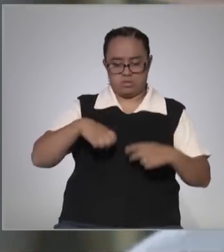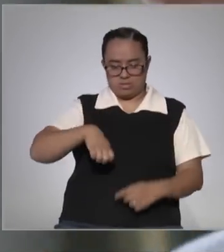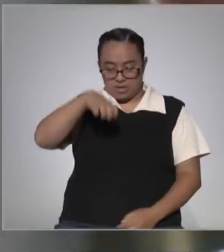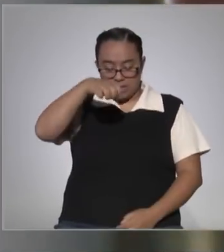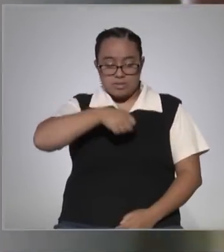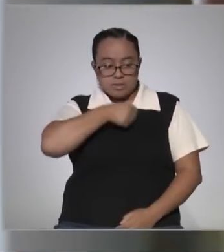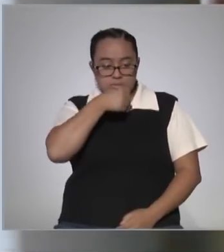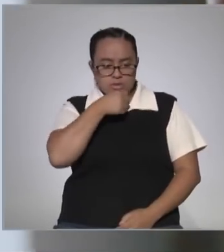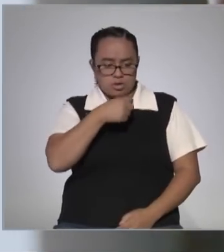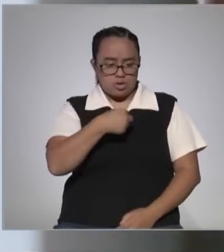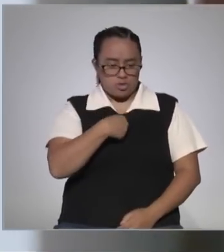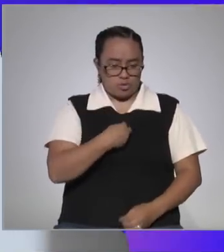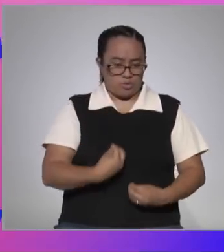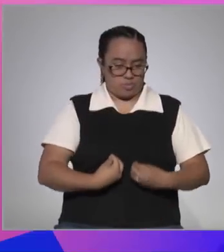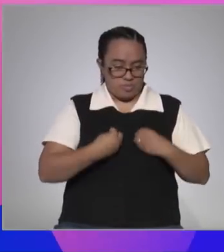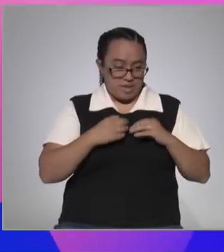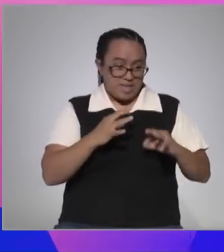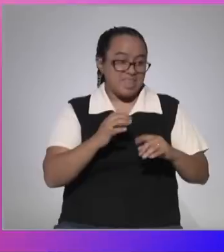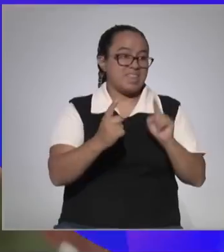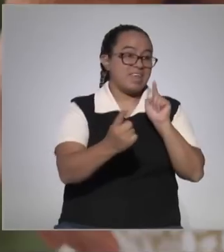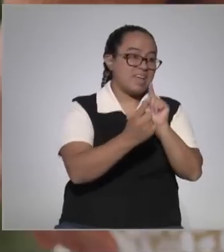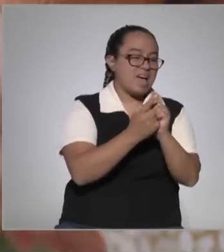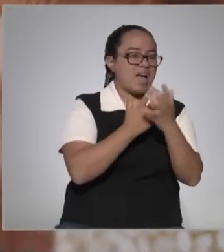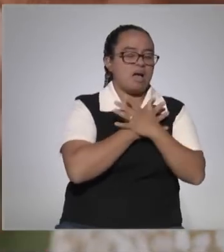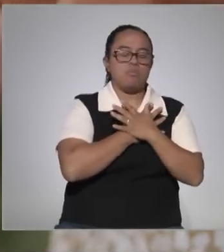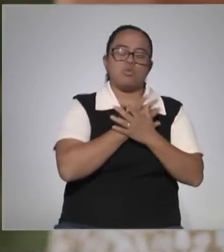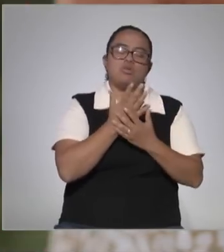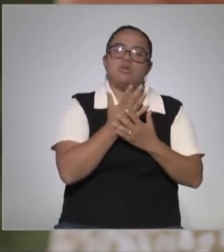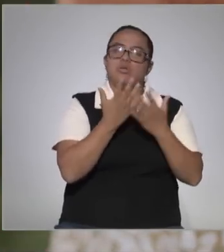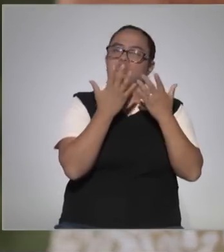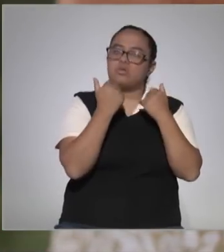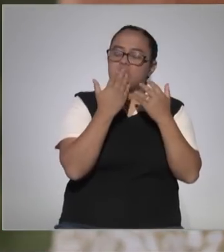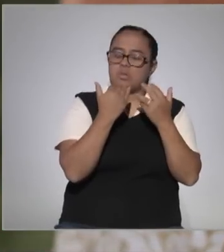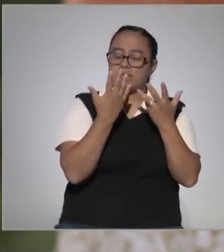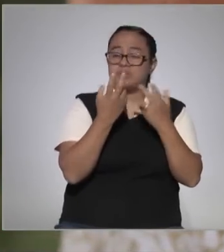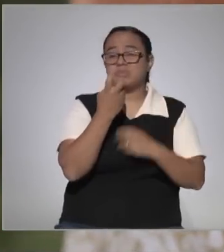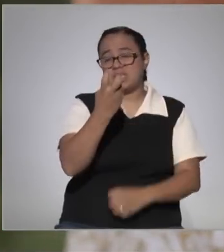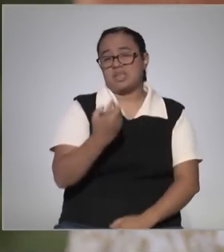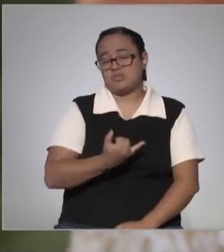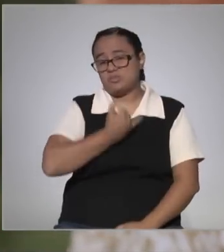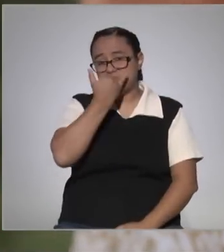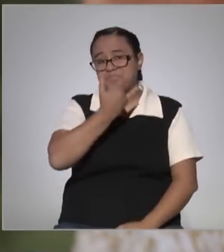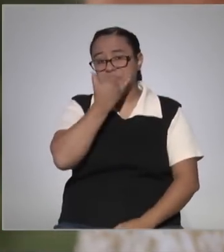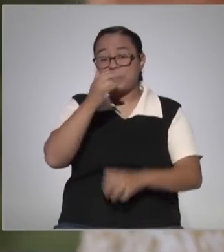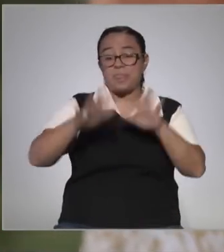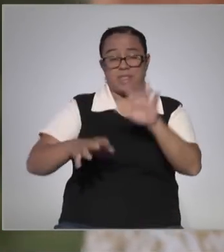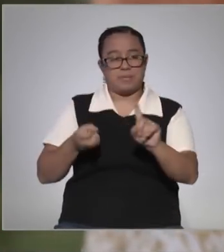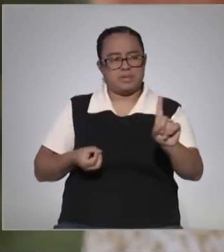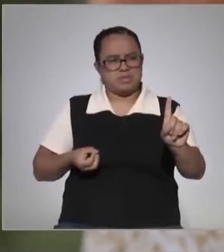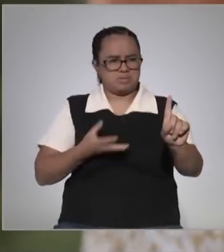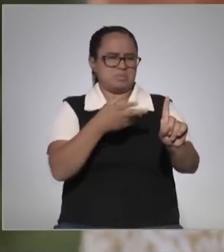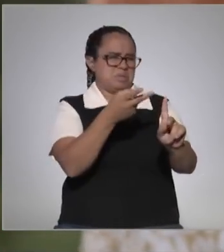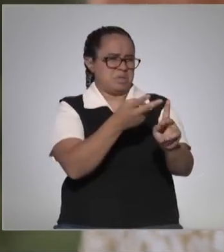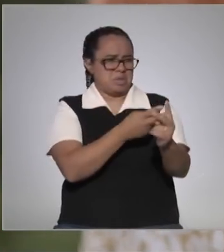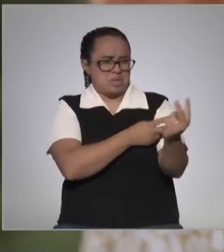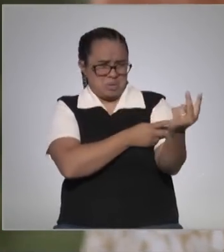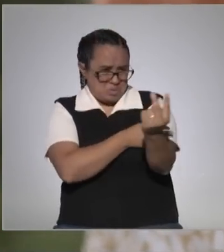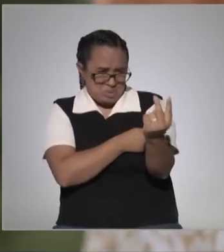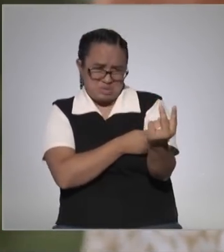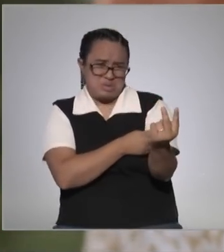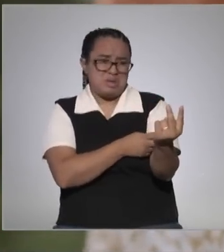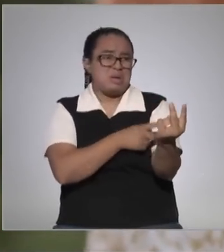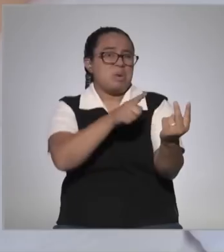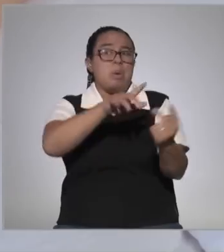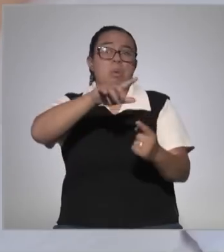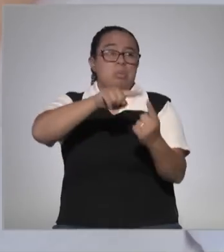gocen plenamente su vida afectiva. Erróneamente, se les ubica como los que ya no deberían